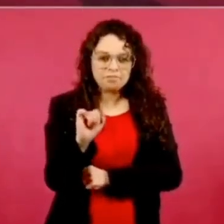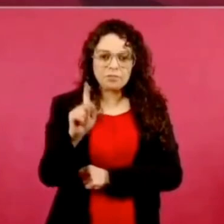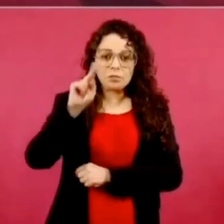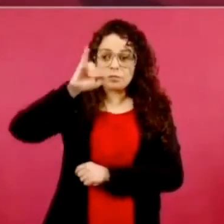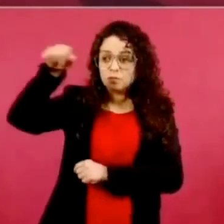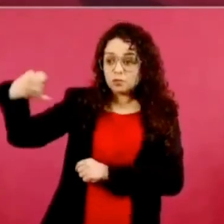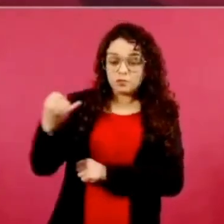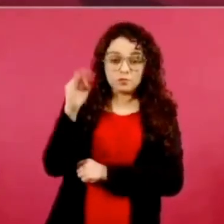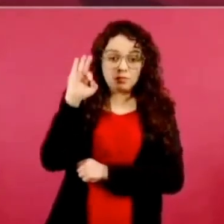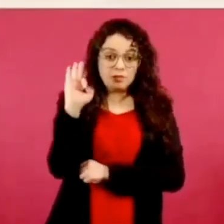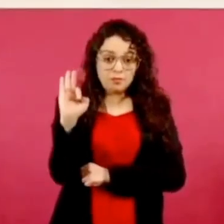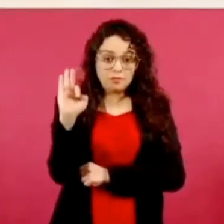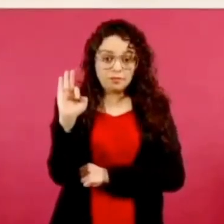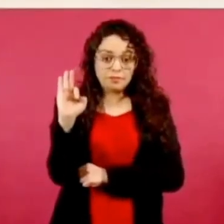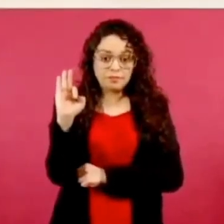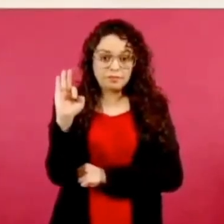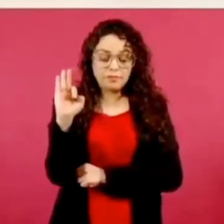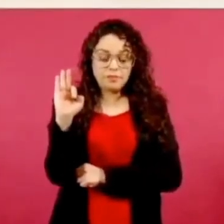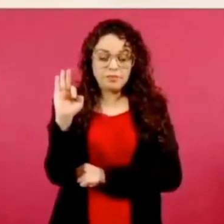se le entregó